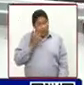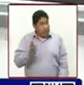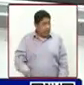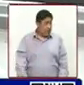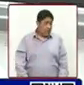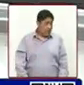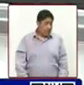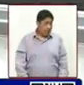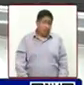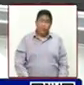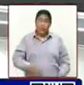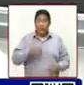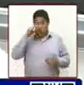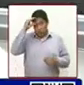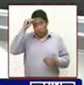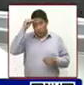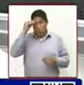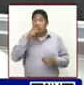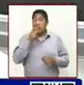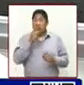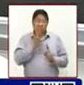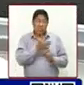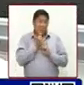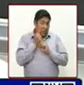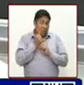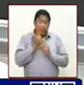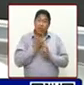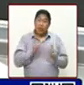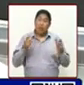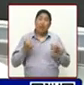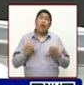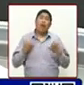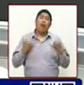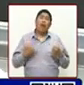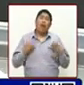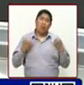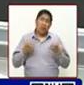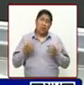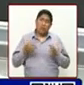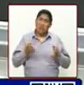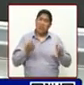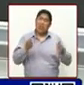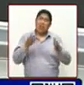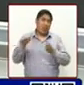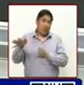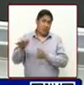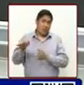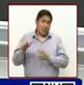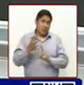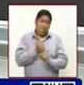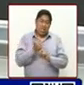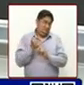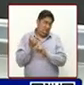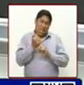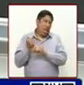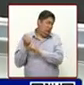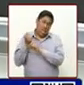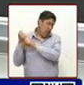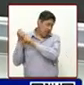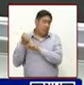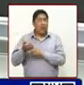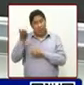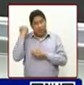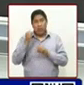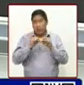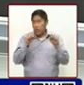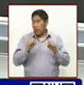Bueno, estos secuestradores liberaron a este joven que llevaron por la fuerza, como hemos visto en un video el pasado